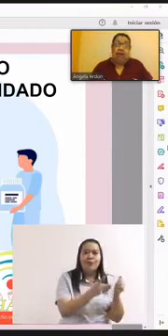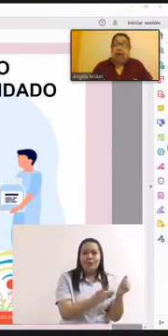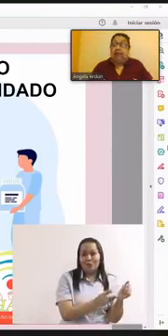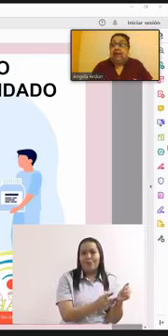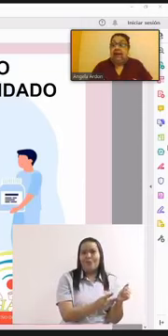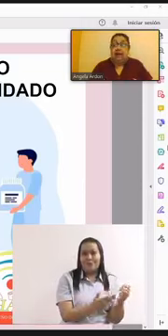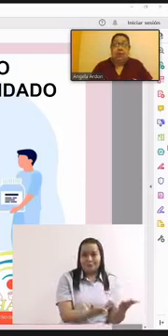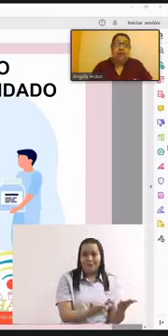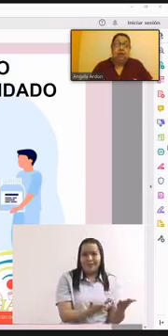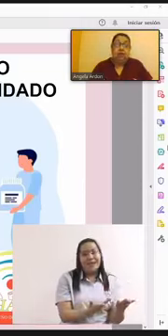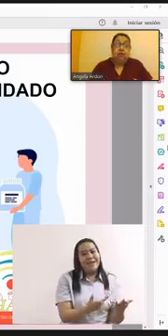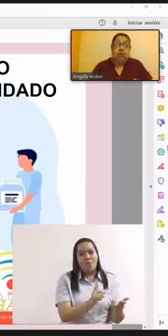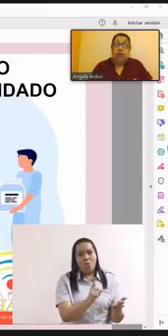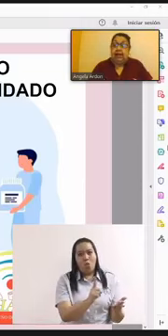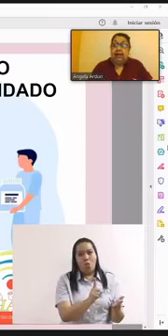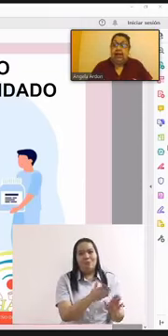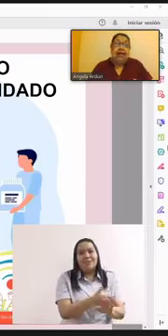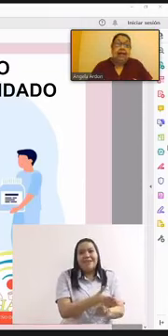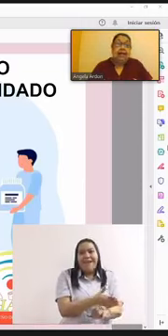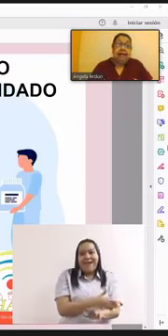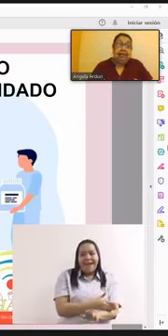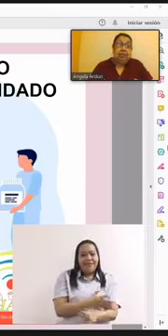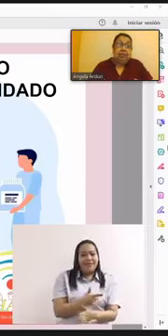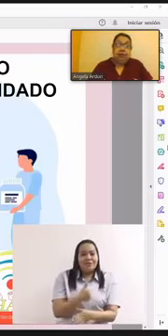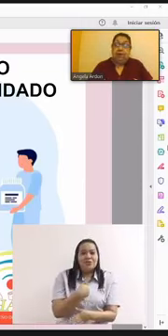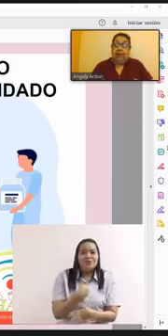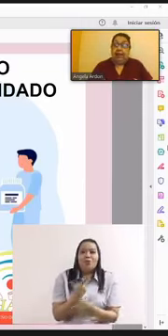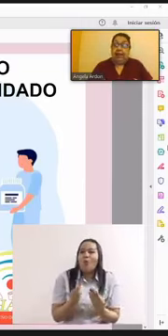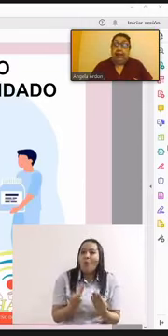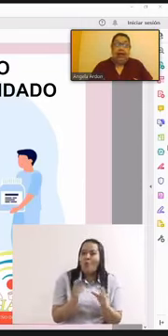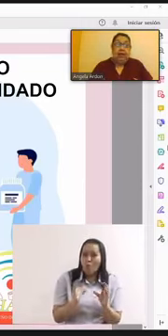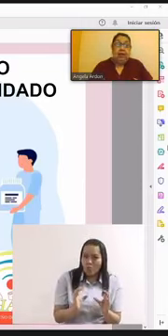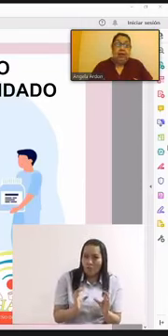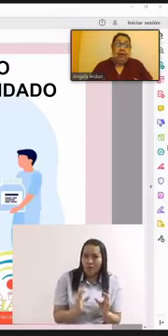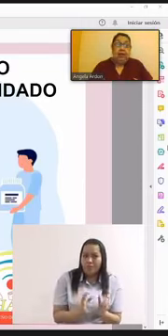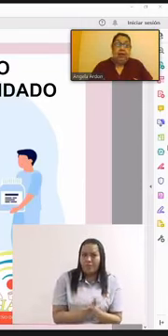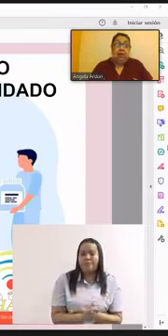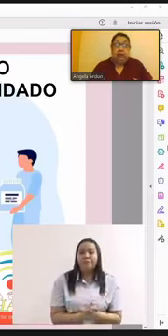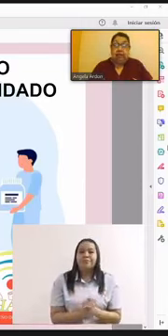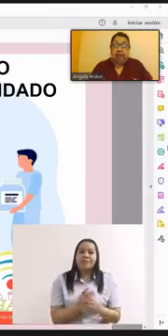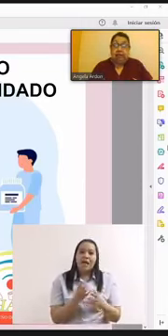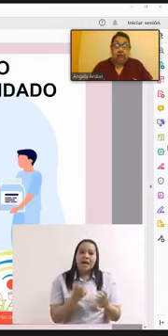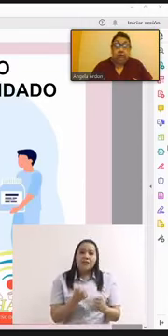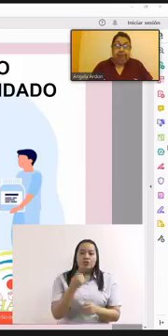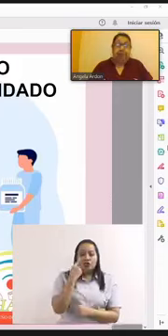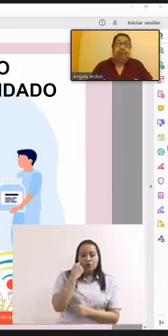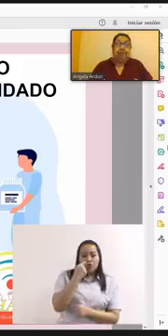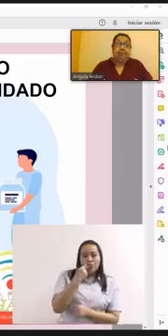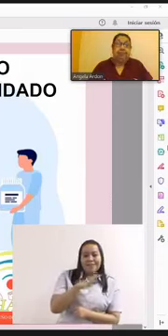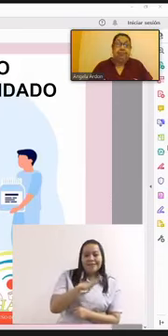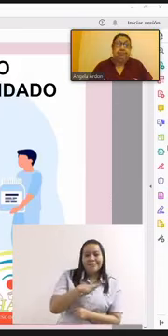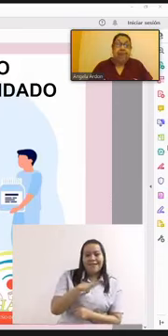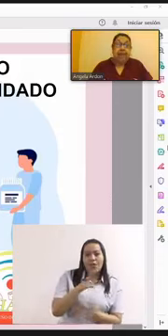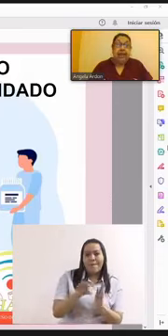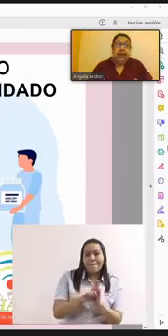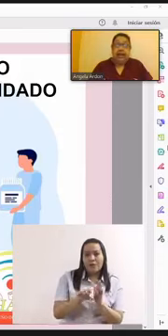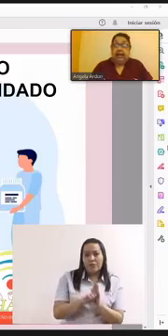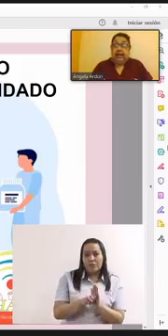nuestra charla conversatorio con ustedes. La siguiente, por favor. Tenemos a nuestros sentidos.